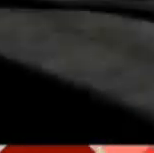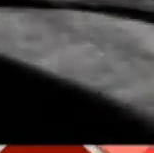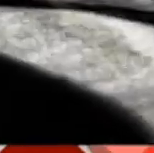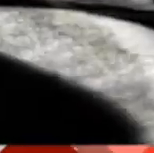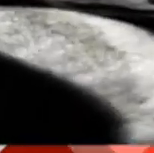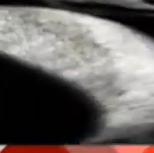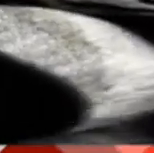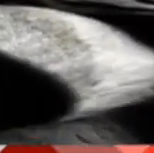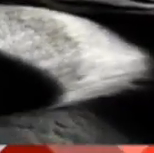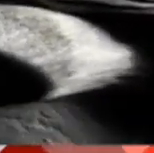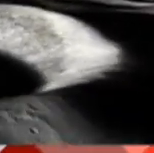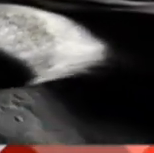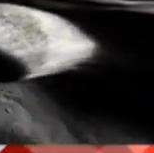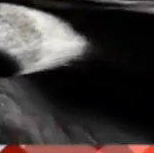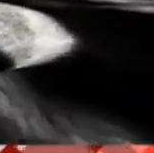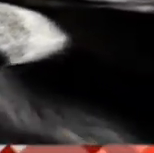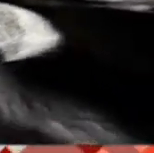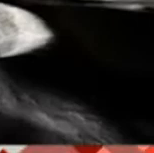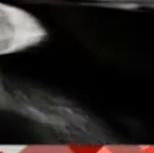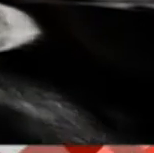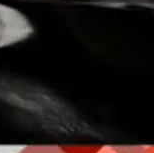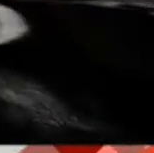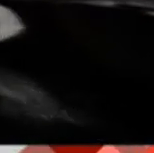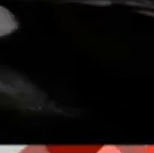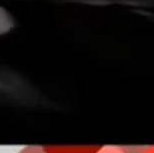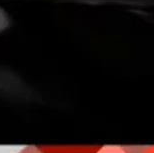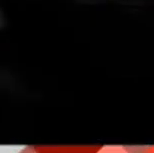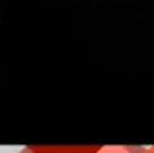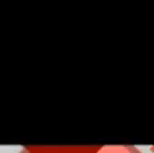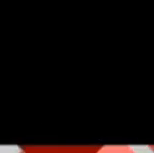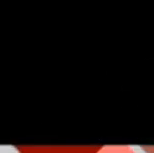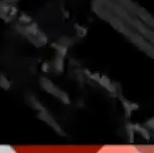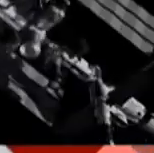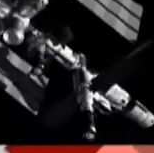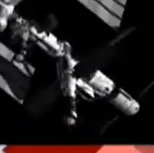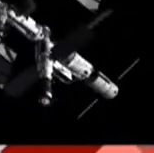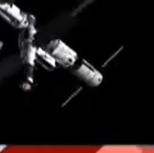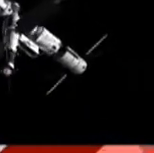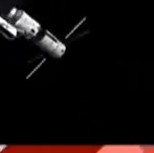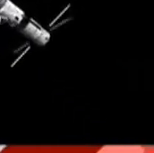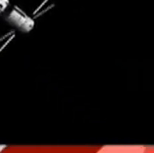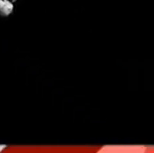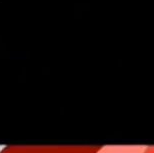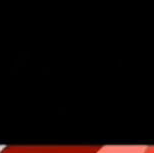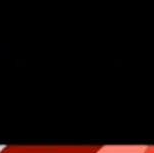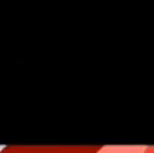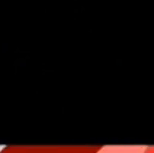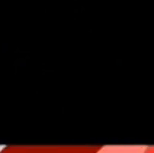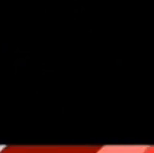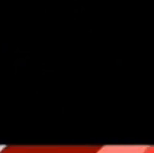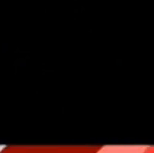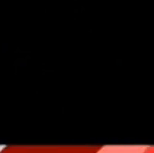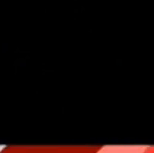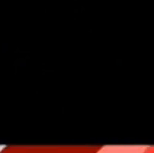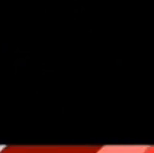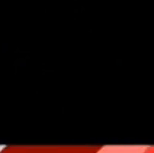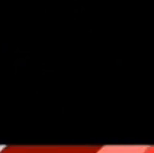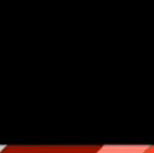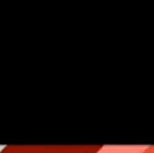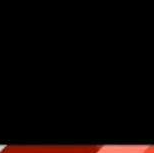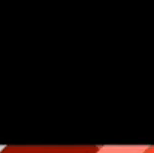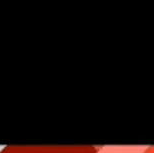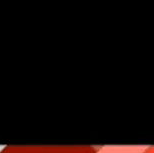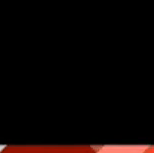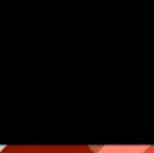muy pronto, y es que la agencia espacial rusa Roscosmos anunció que firmaron un acuerdo con la NASA para el desarrollo conjunto de esta